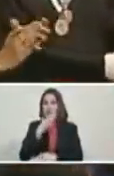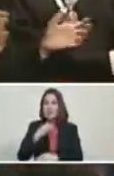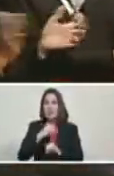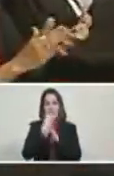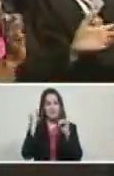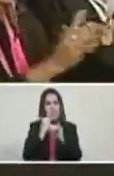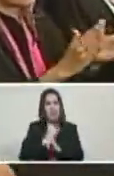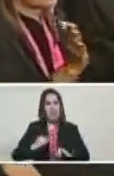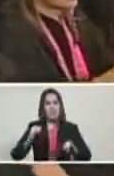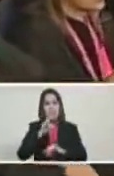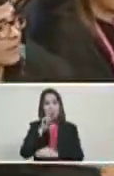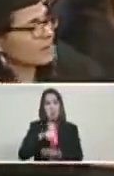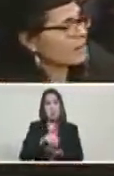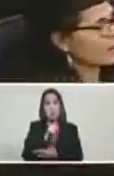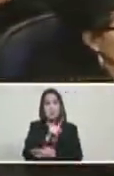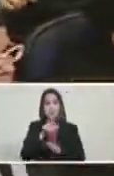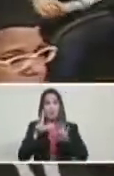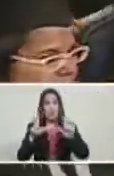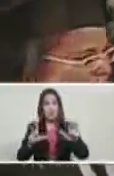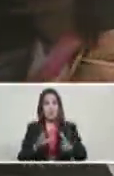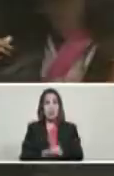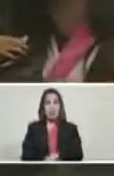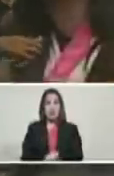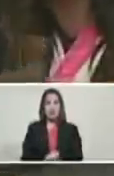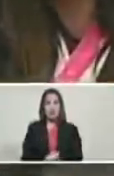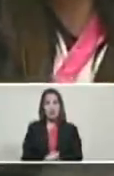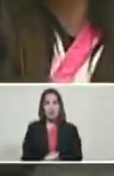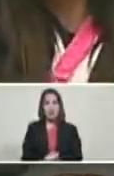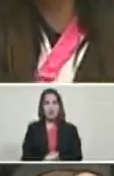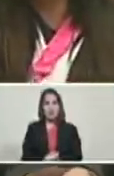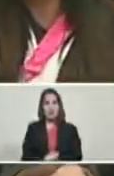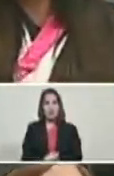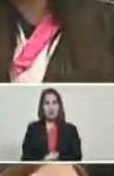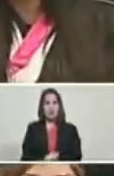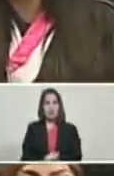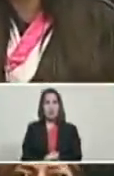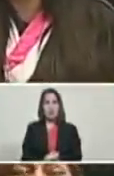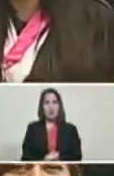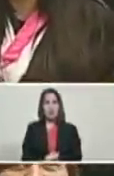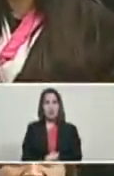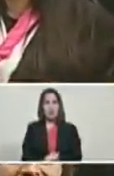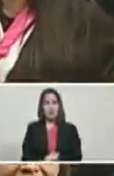Los invito a la rumba de la Fuerza Armada Nacional Bolivariana.